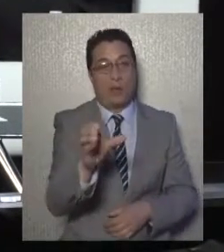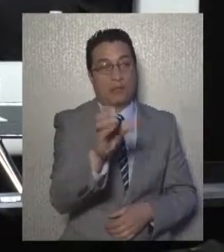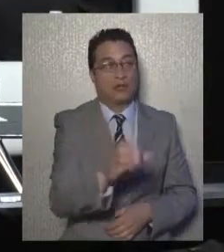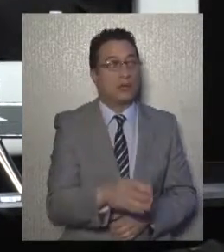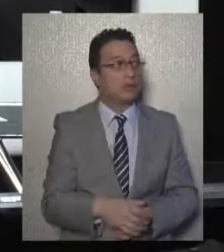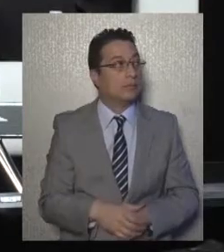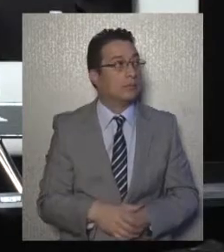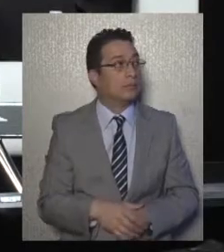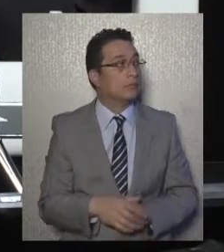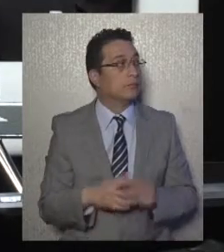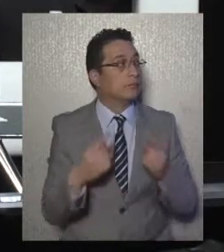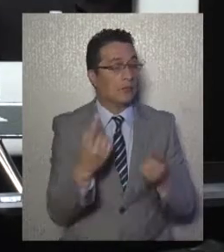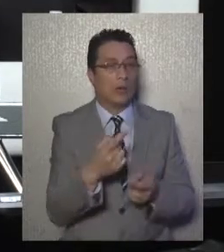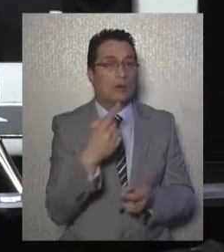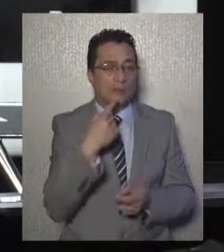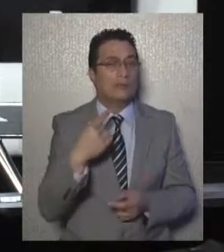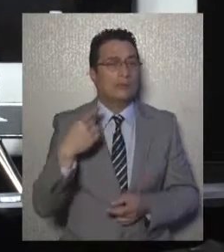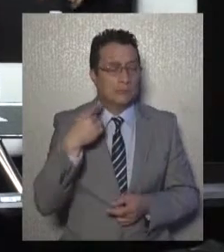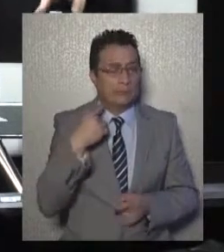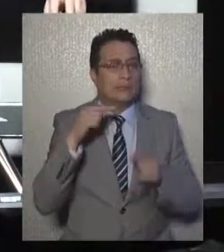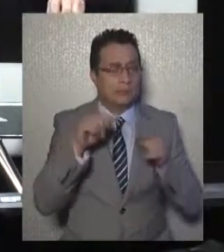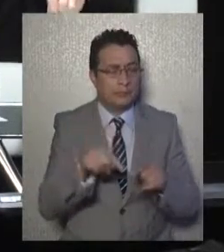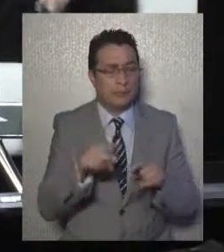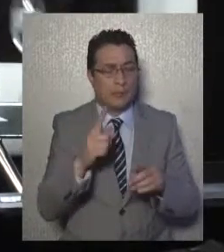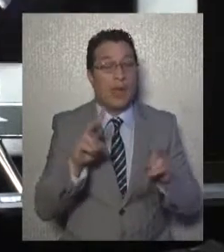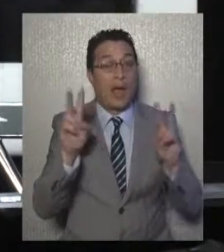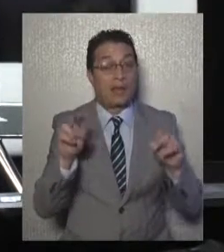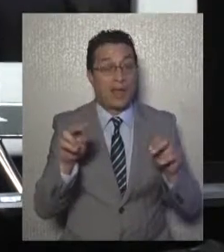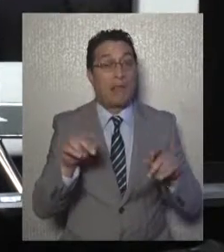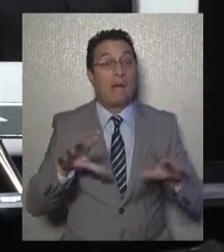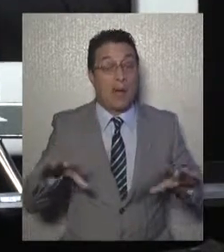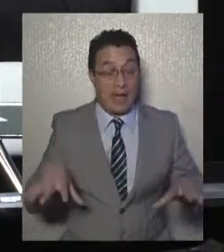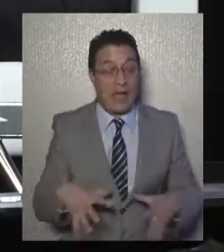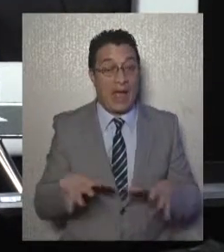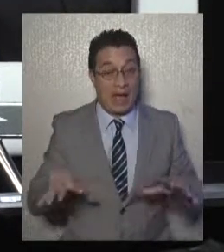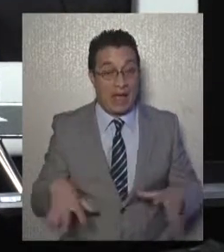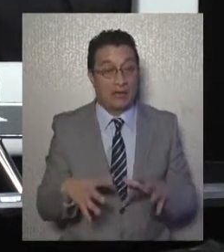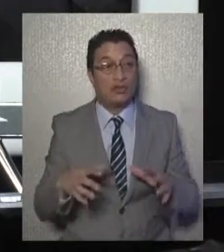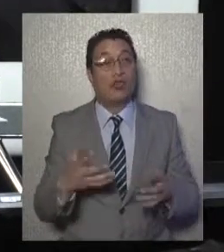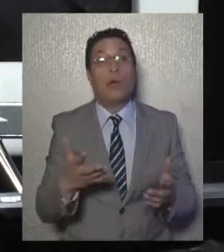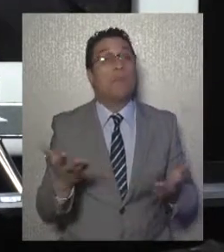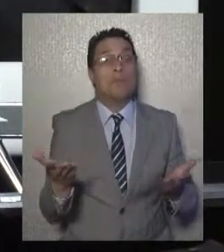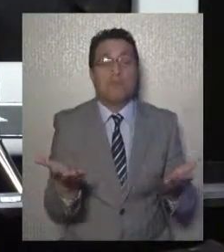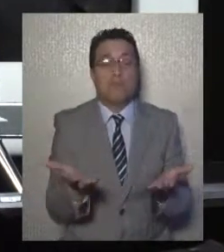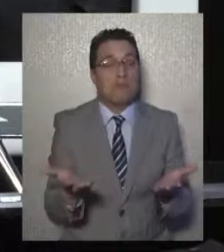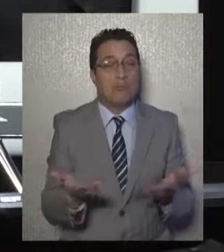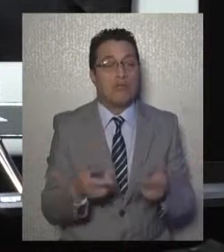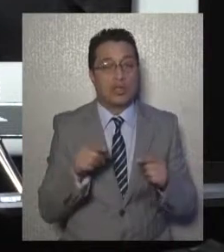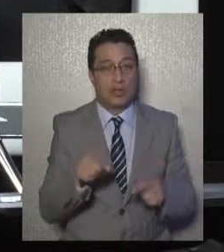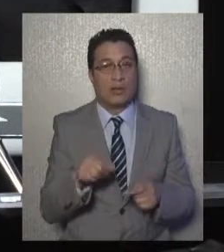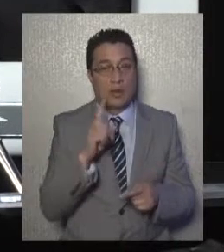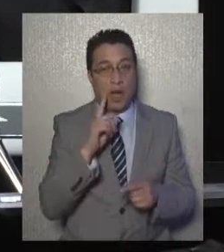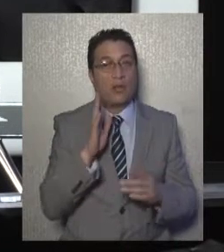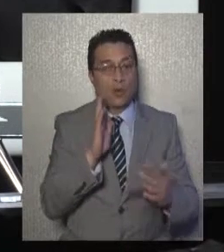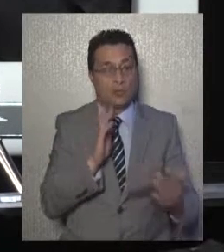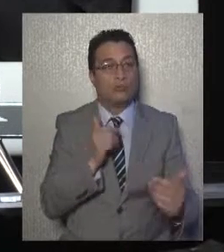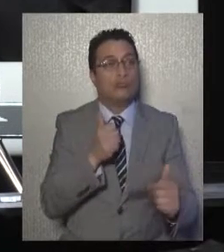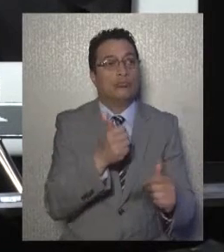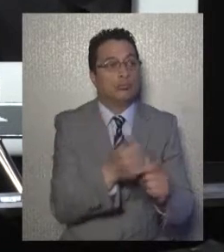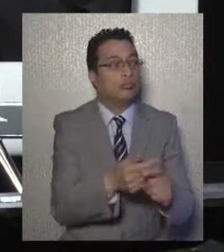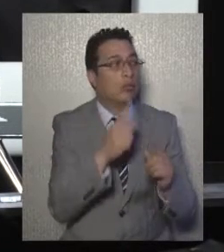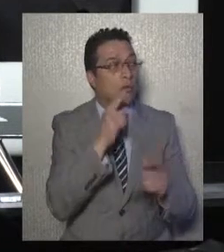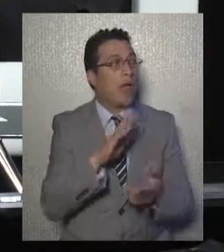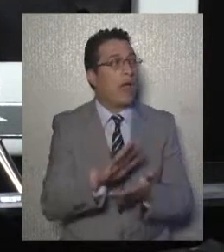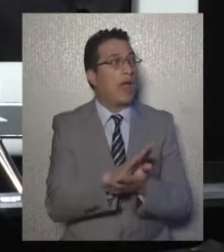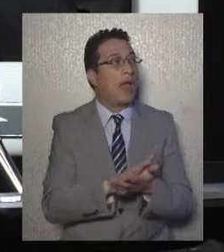siendo pecadores, Rafael, en la forma de aproximarnos a este tema, pecadores de acción, porque tuvimos una aproximación bastante poco moderna, por